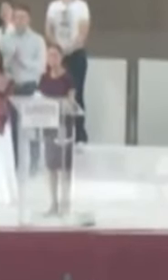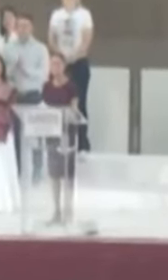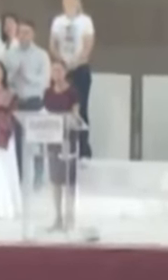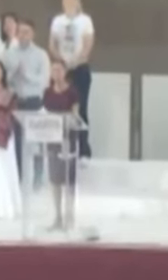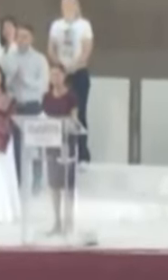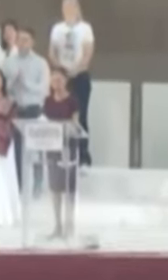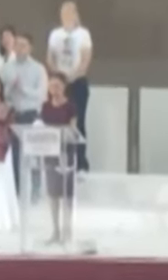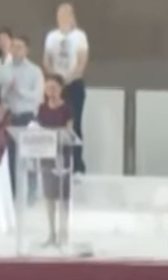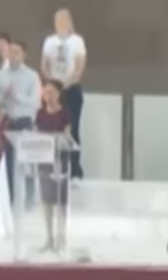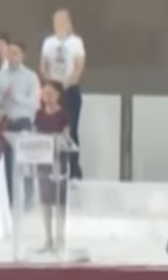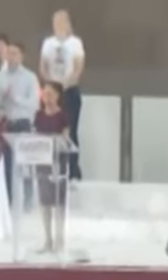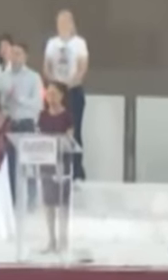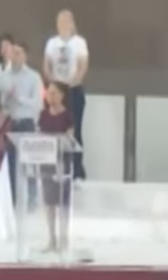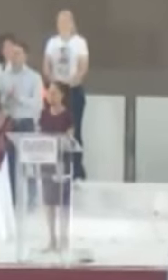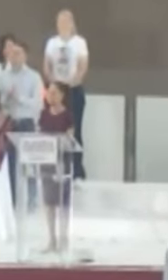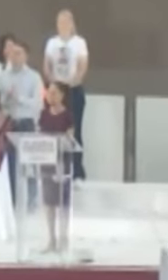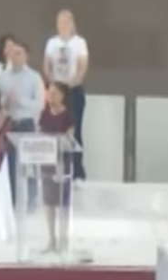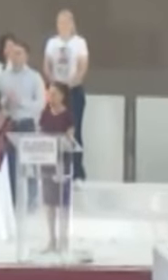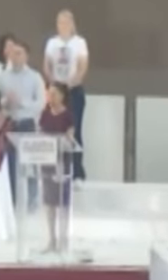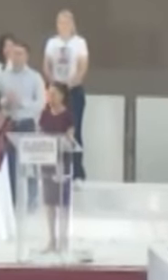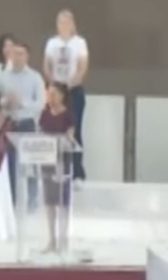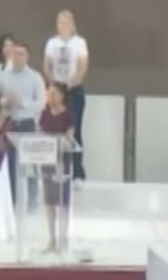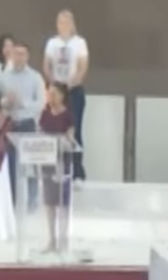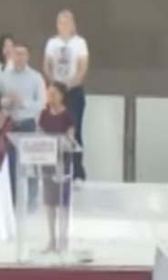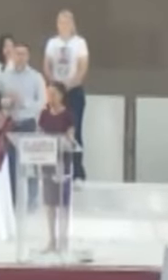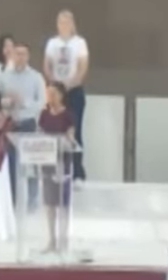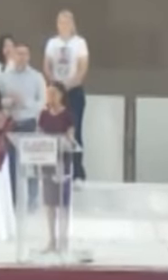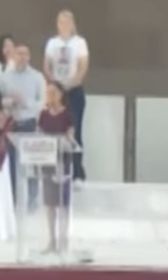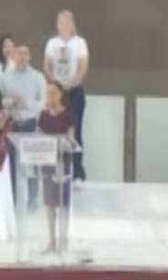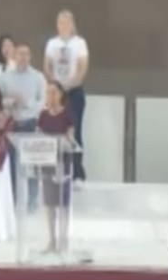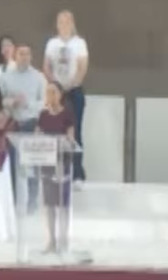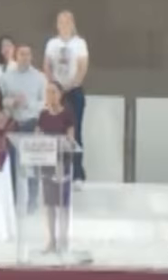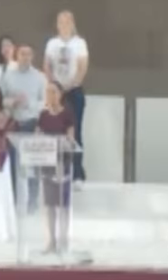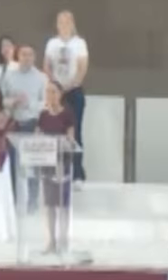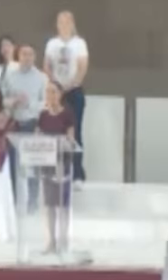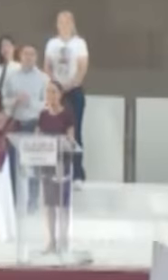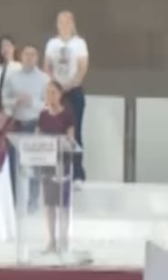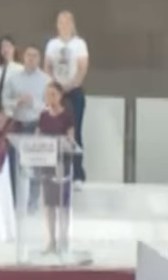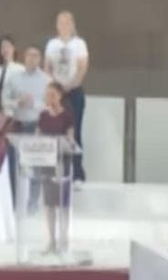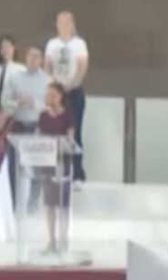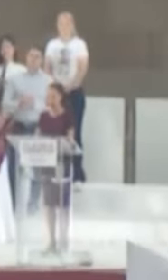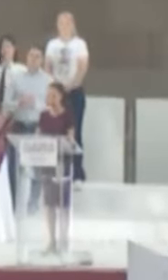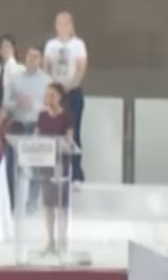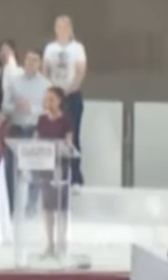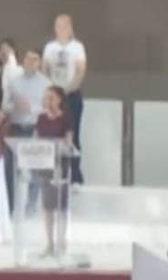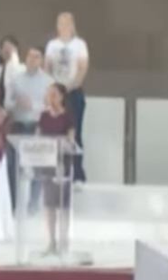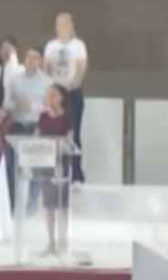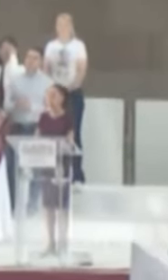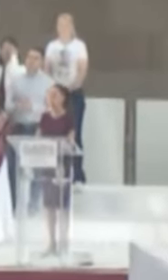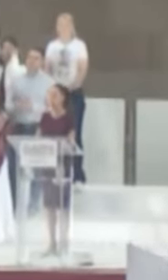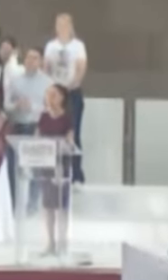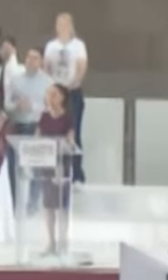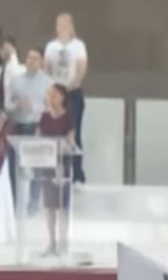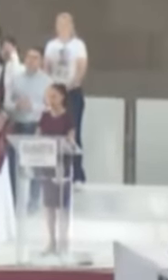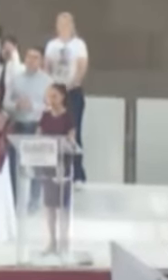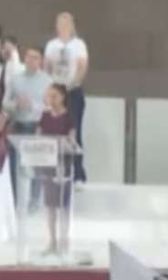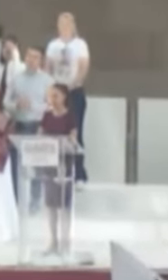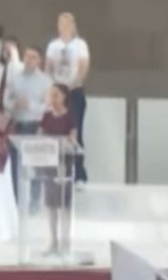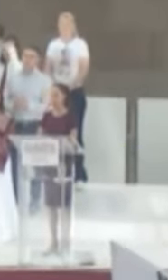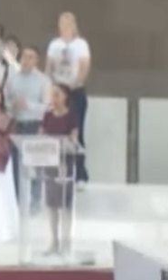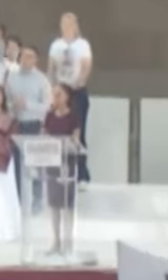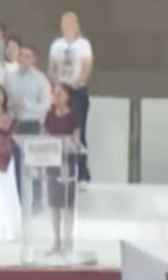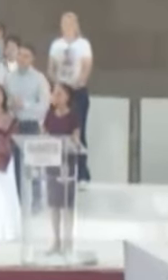plantón de los maestros de la coordinadora? No, mira, yo creo que se demostró una cosa, qué bueno que me preguntas